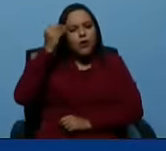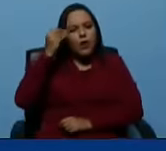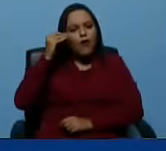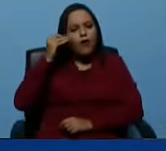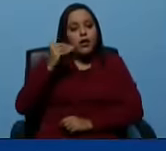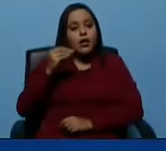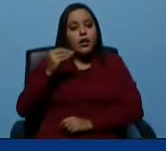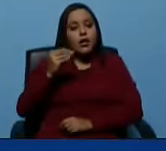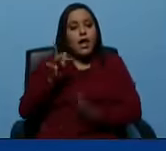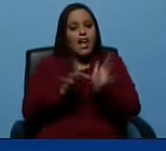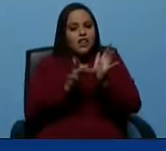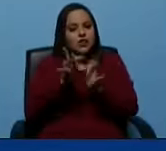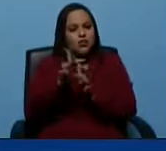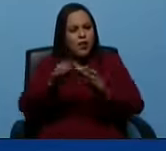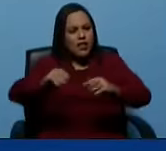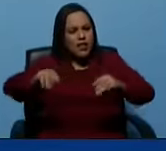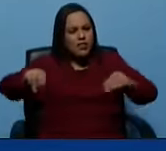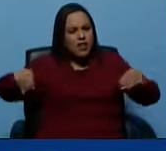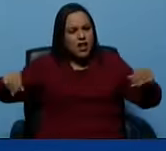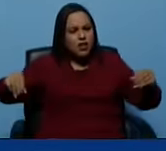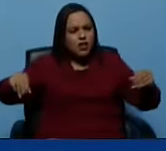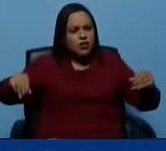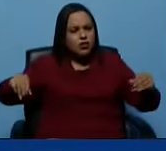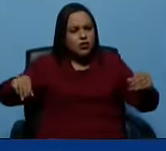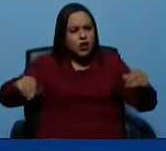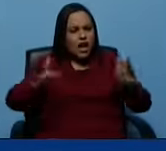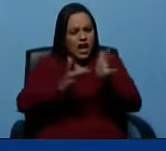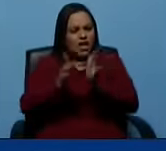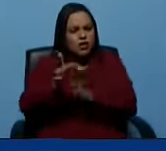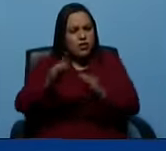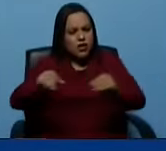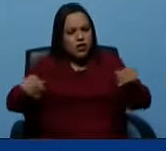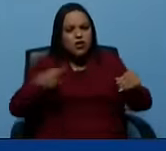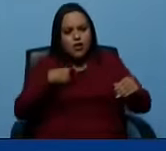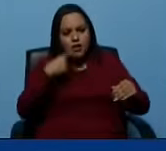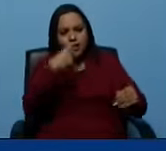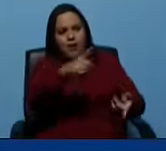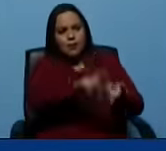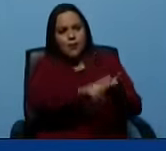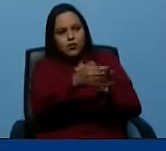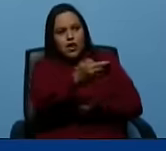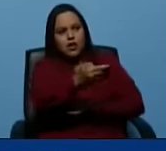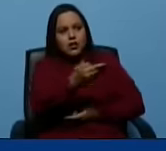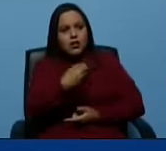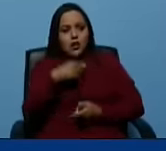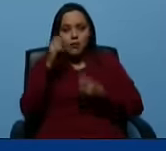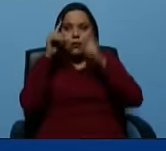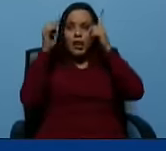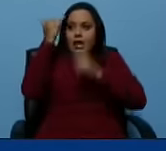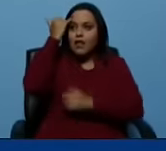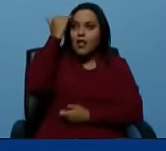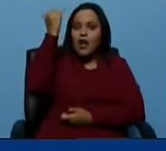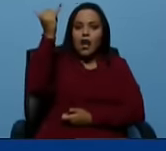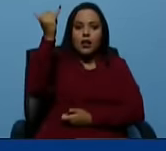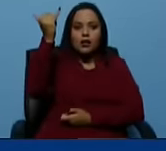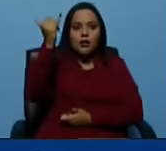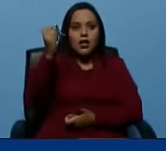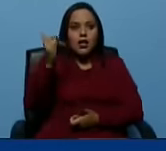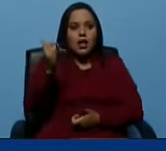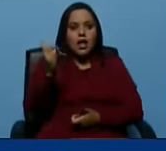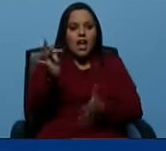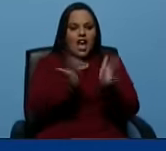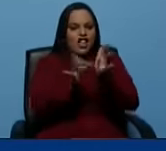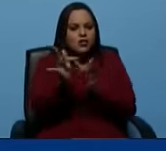Jesús en el desierto, Jesús en el desierto, y le dije a Silvia, amanecí con una idea, Jesús en el